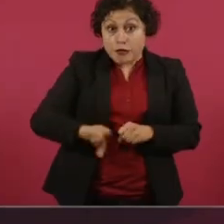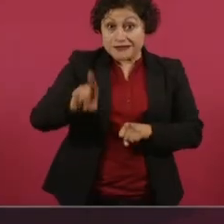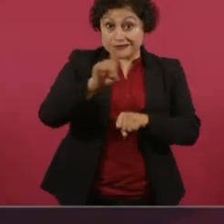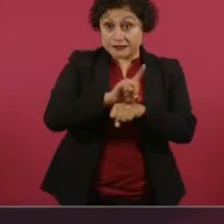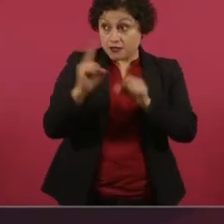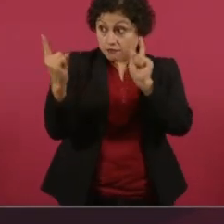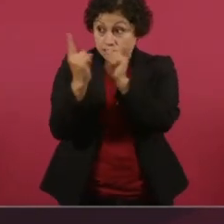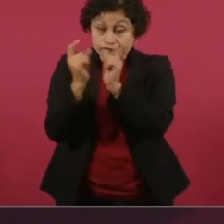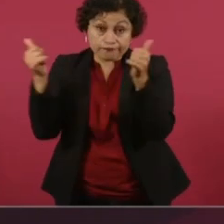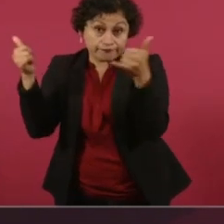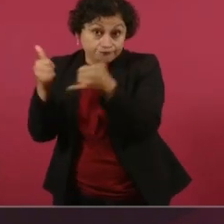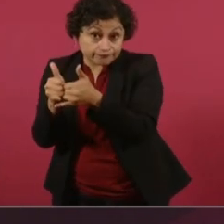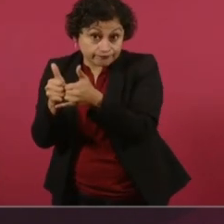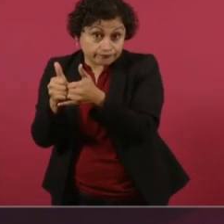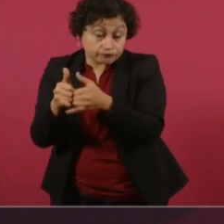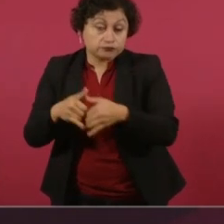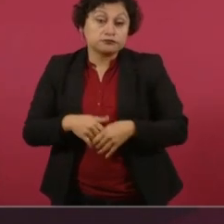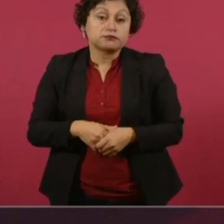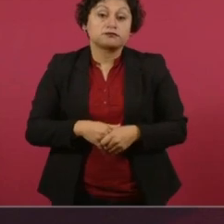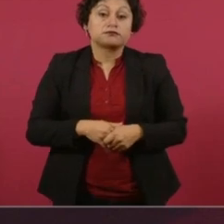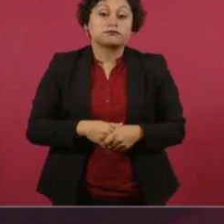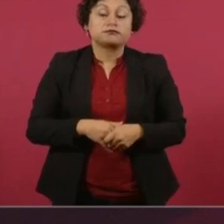es que